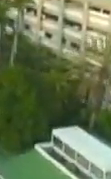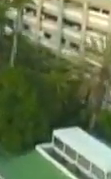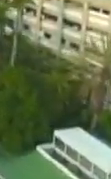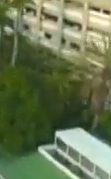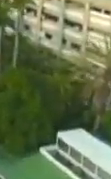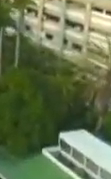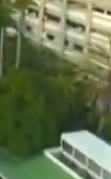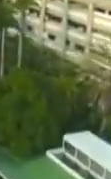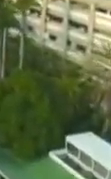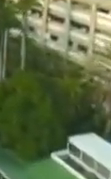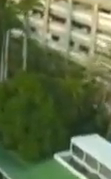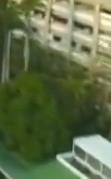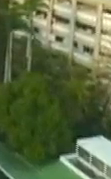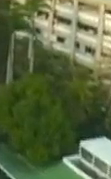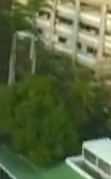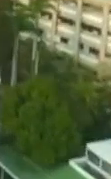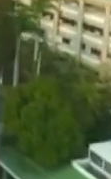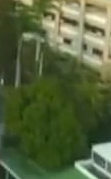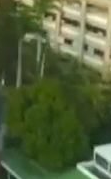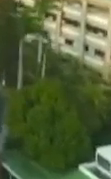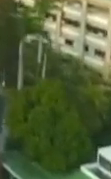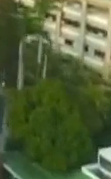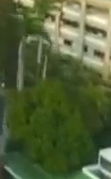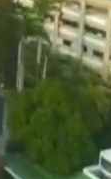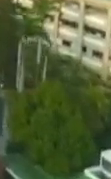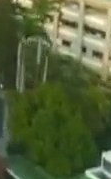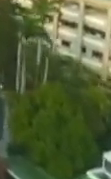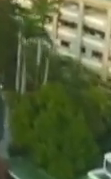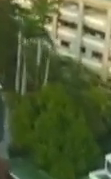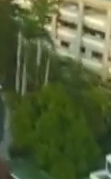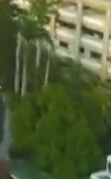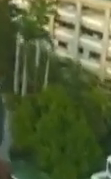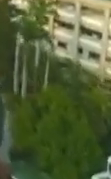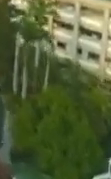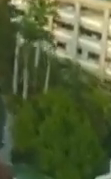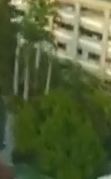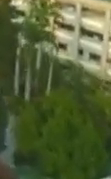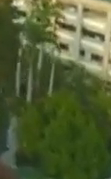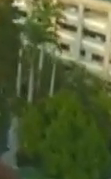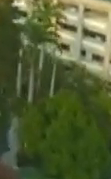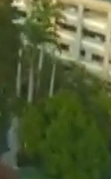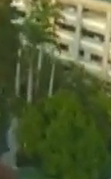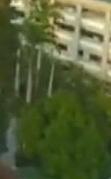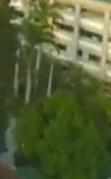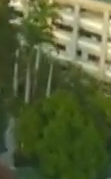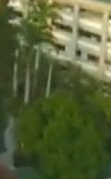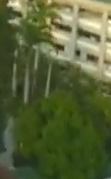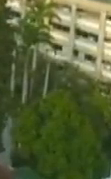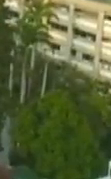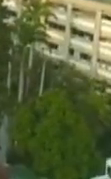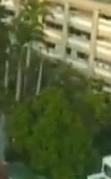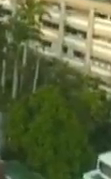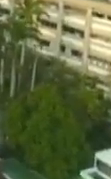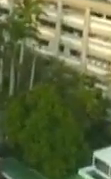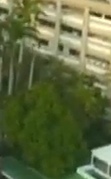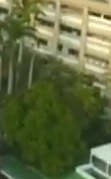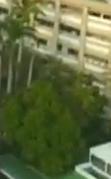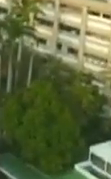tendrá lugar en el Salón Boyacá del Palacio de Gobierno el lanzamiento del despliegue nacional para la consulta pública hacia